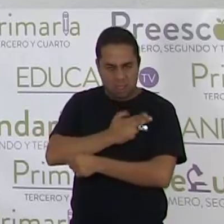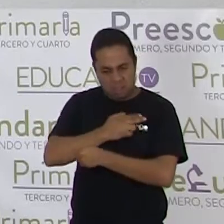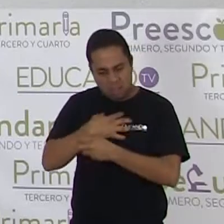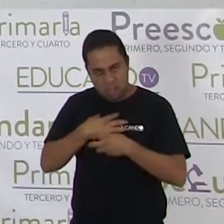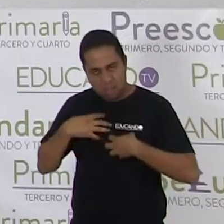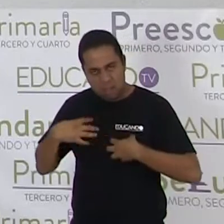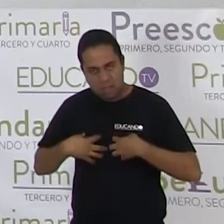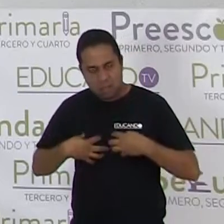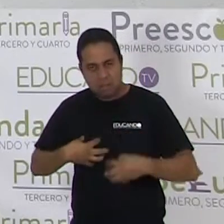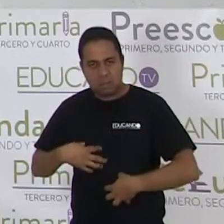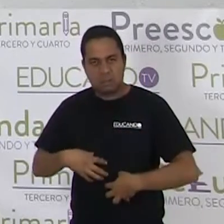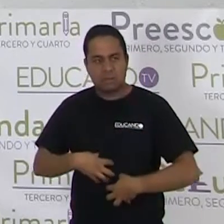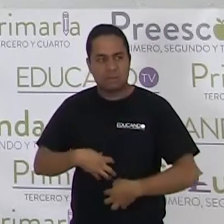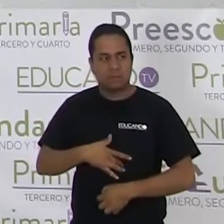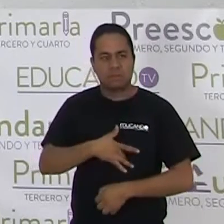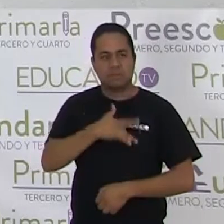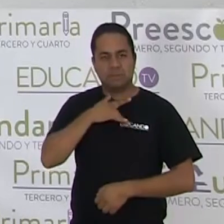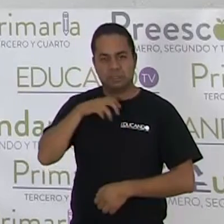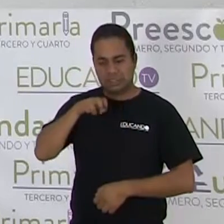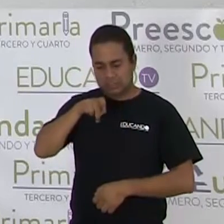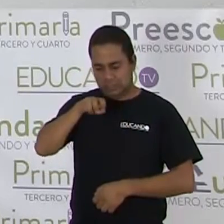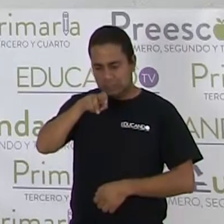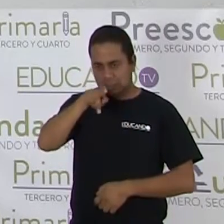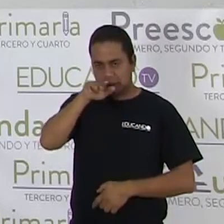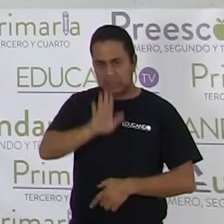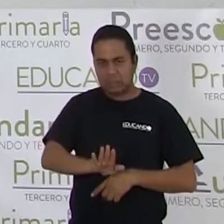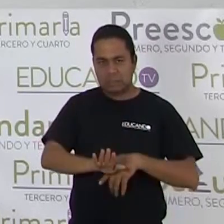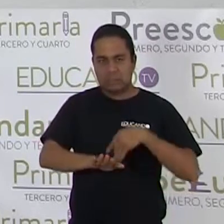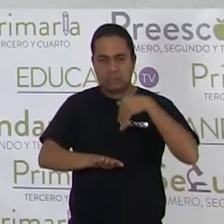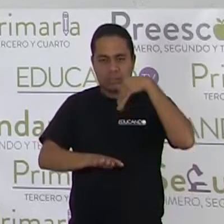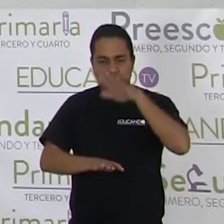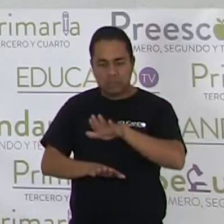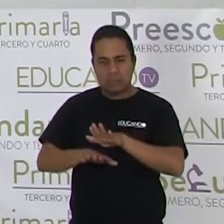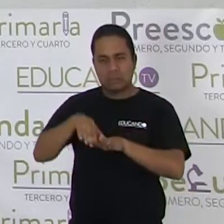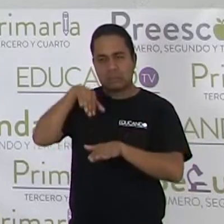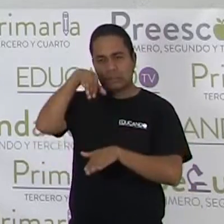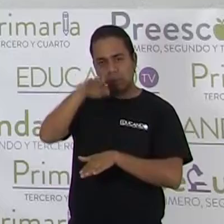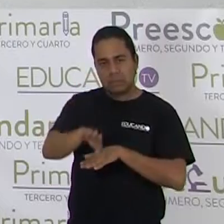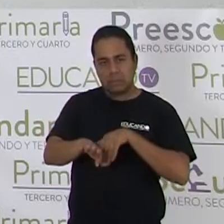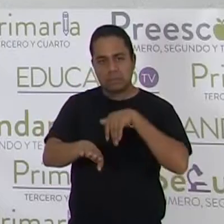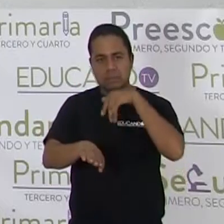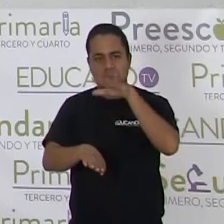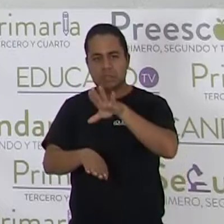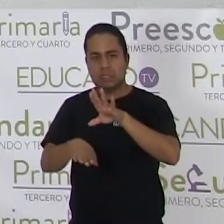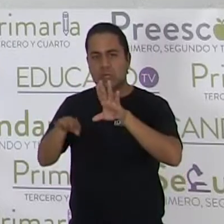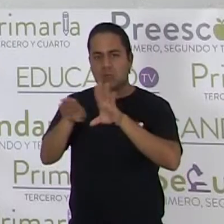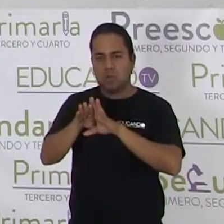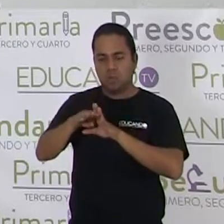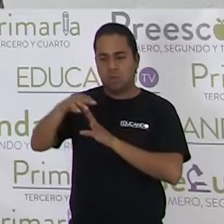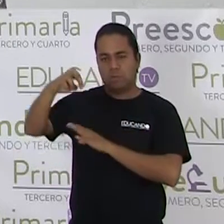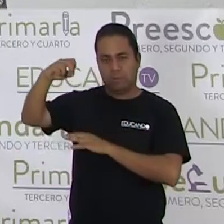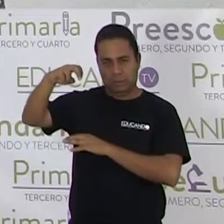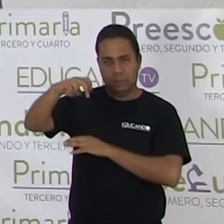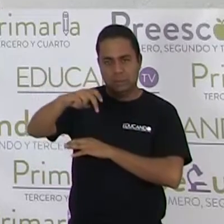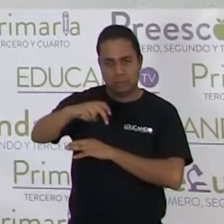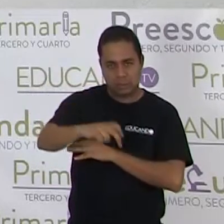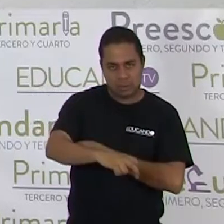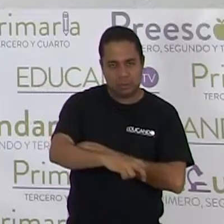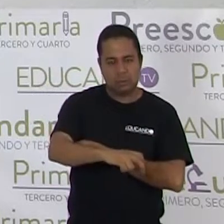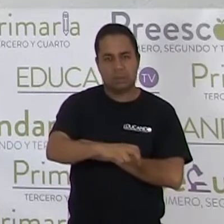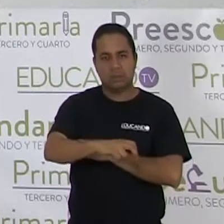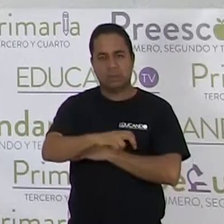sus pasos por las escaleras. Su forma de bajarlas no era